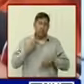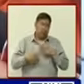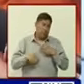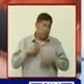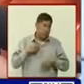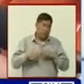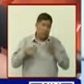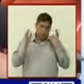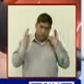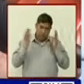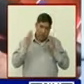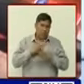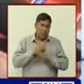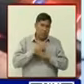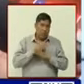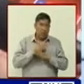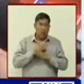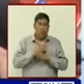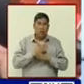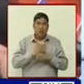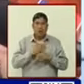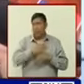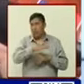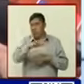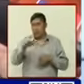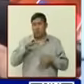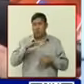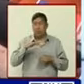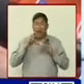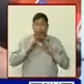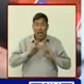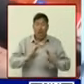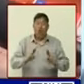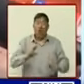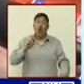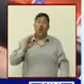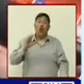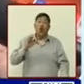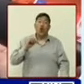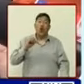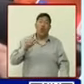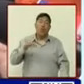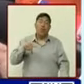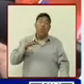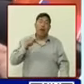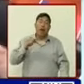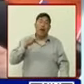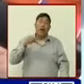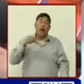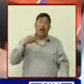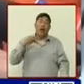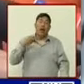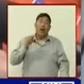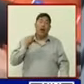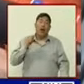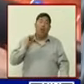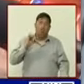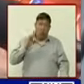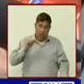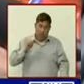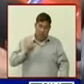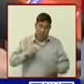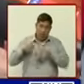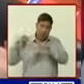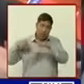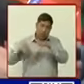problema, aparentemente es obstrucción de un tramo de la bóveda del río Colpajahuira. Desde ese momento se ha evidenciado que parte del flujo